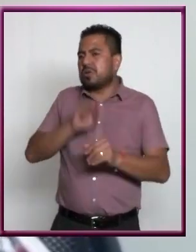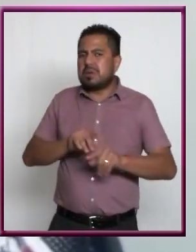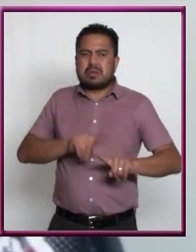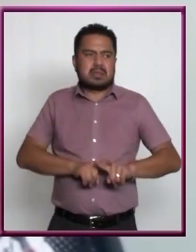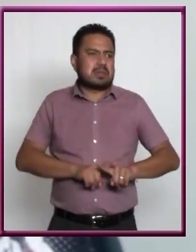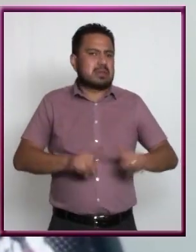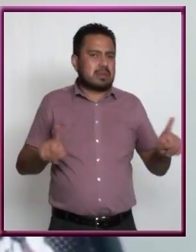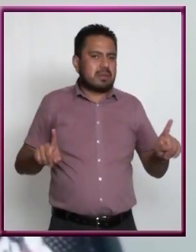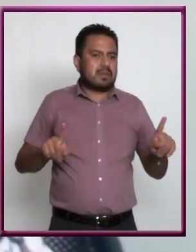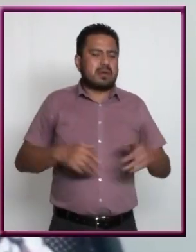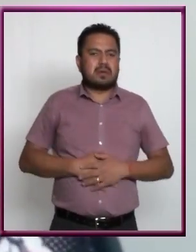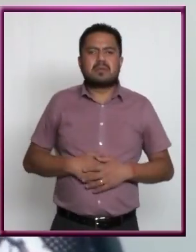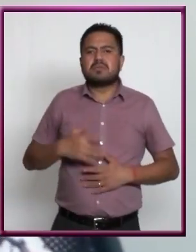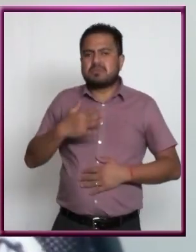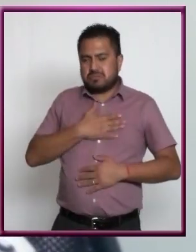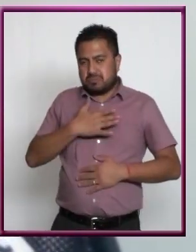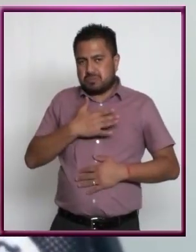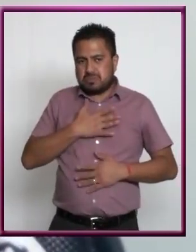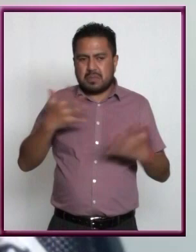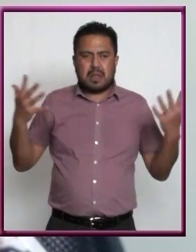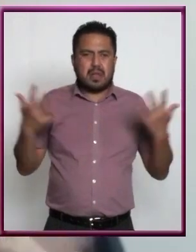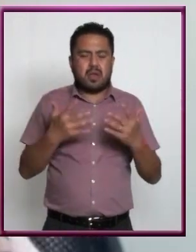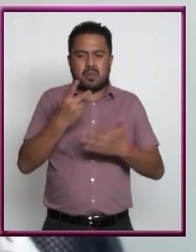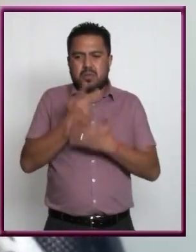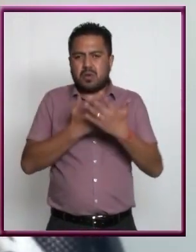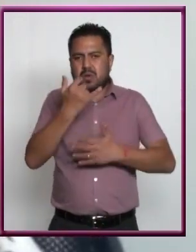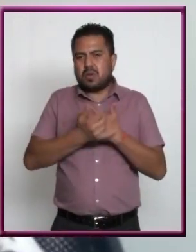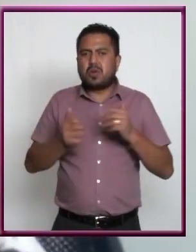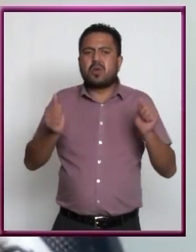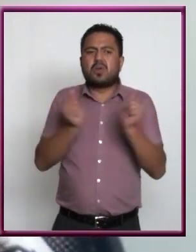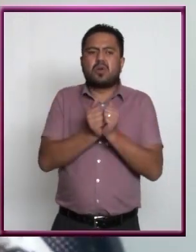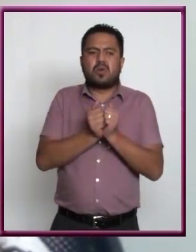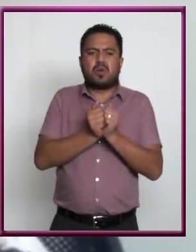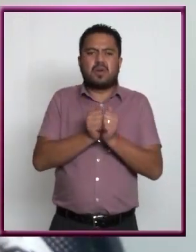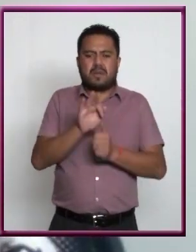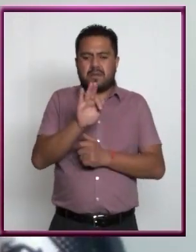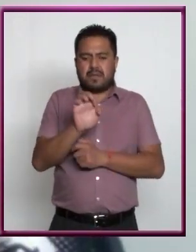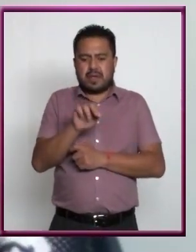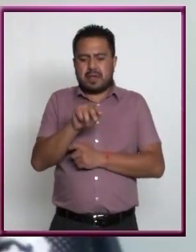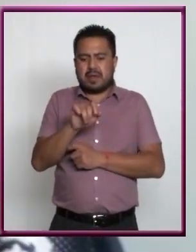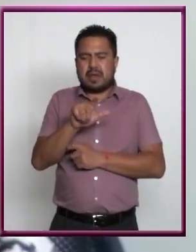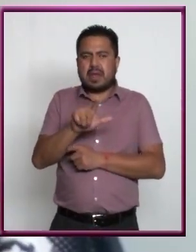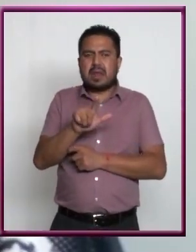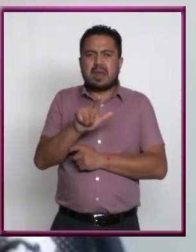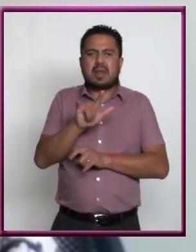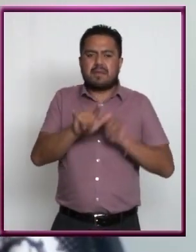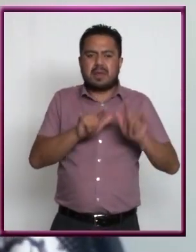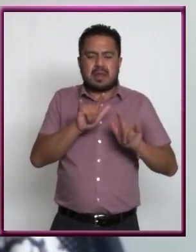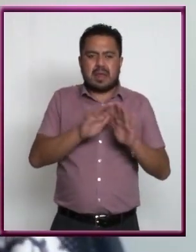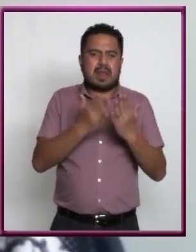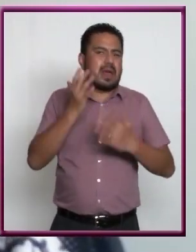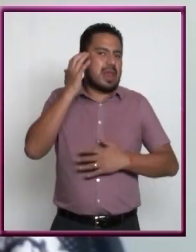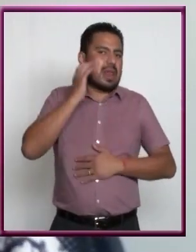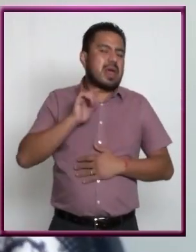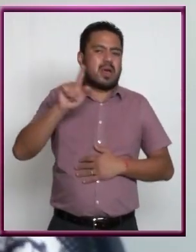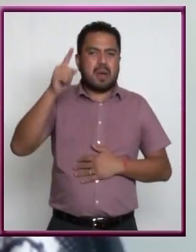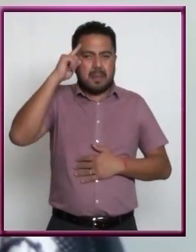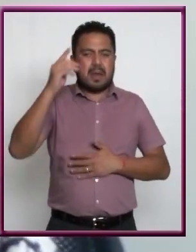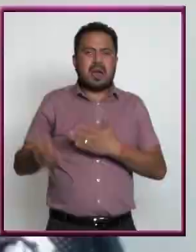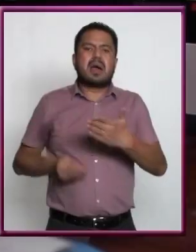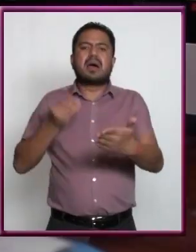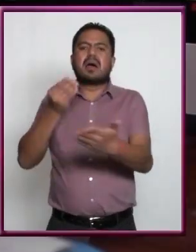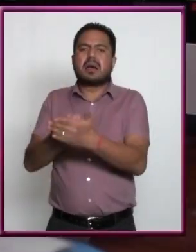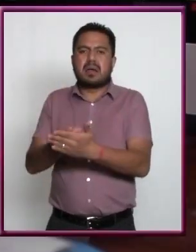poco diferente. Yo ahora estoy haciendo un proyecto con la FENAL, con la Feria del Libro de León, para